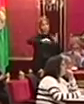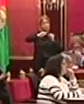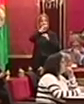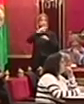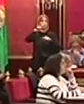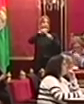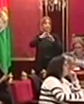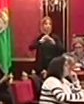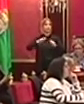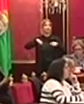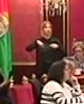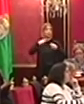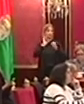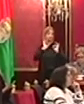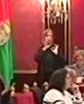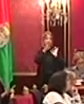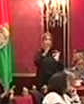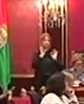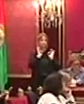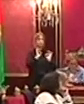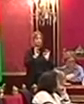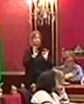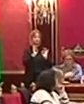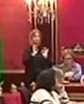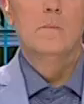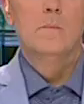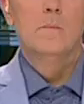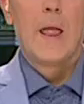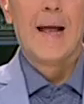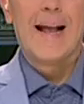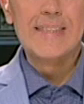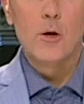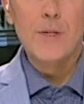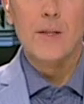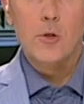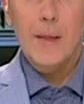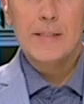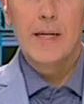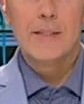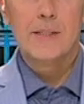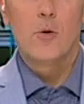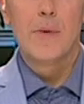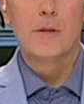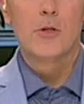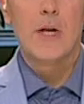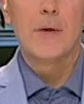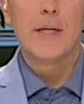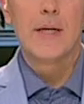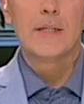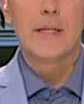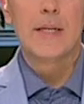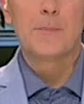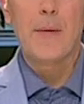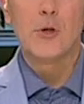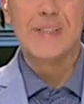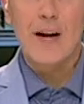responsables municipales varios días antes para que se puedan planear las visitas. Que se incluyan todas las iglesias, conventos,